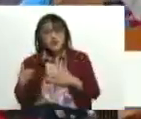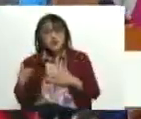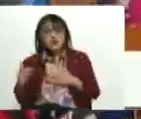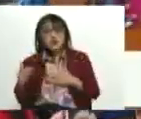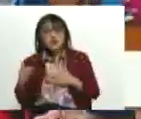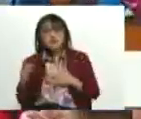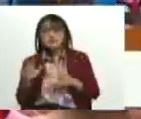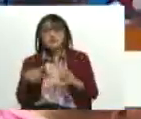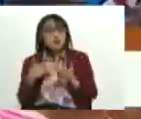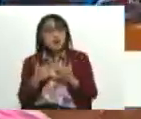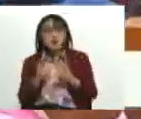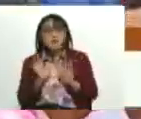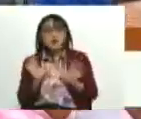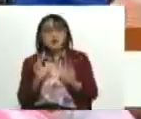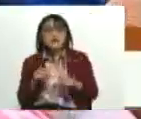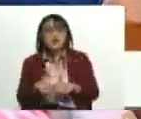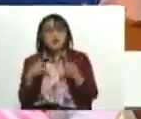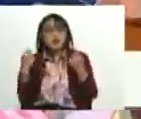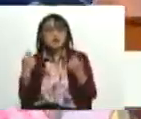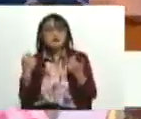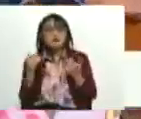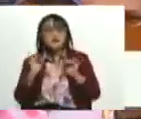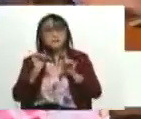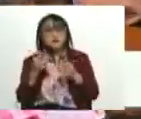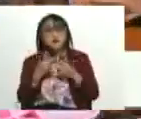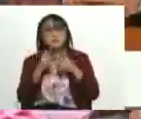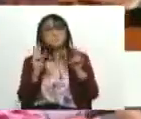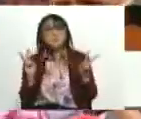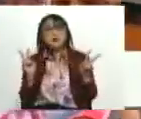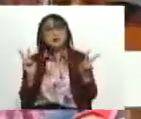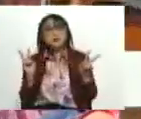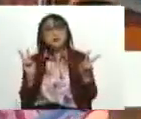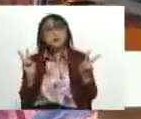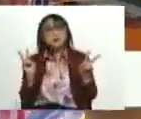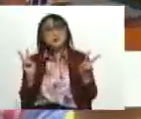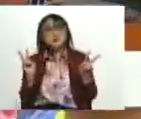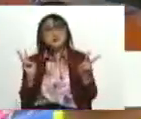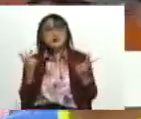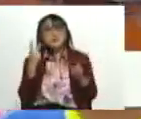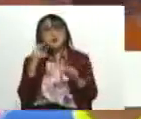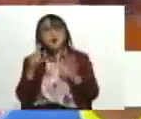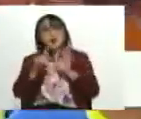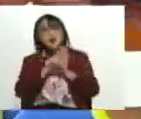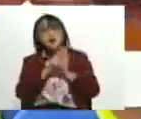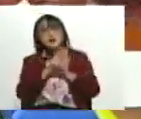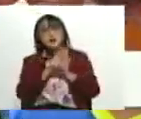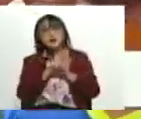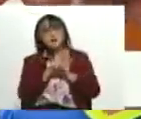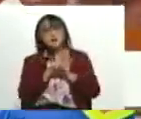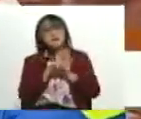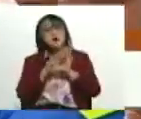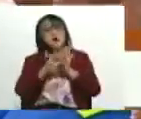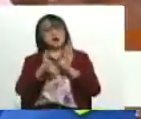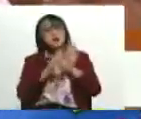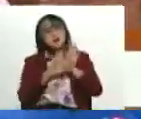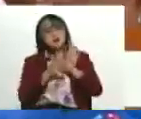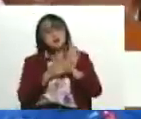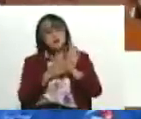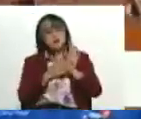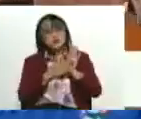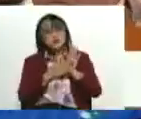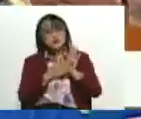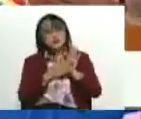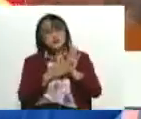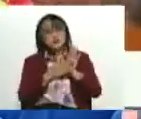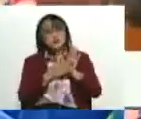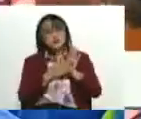Se acabó la violencia, se impuso la paz. Hubo necesidad de imponerla por la ley, en este caso por la Constitución de la República